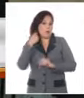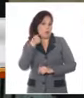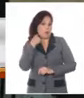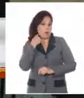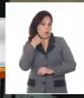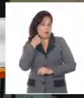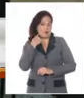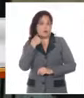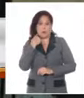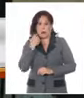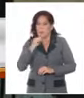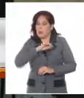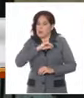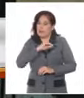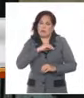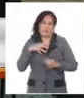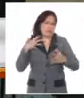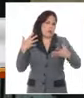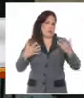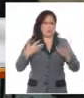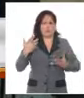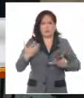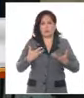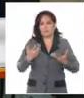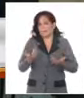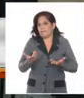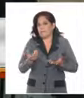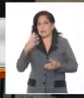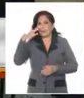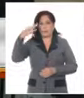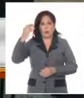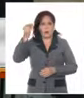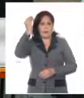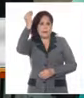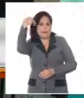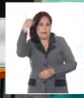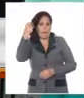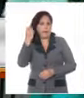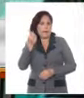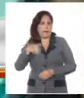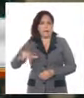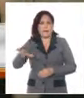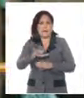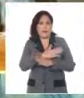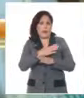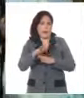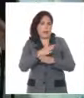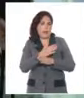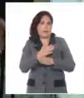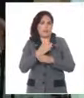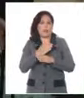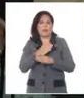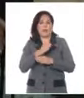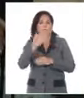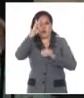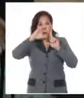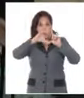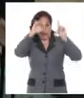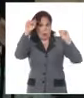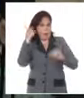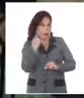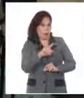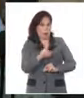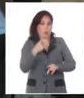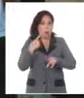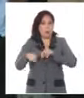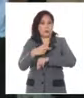entonces conocer más sobre lo que está pasando en materia de psicología en todas las ramas de la ciencia, no únicamente en el país, sino también a nivel